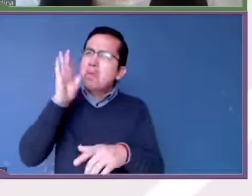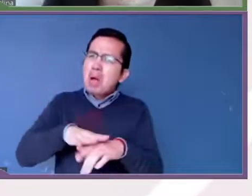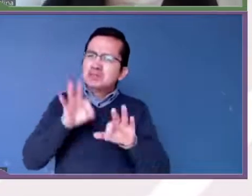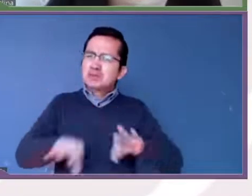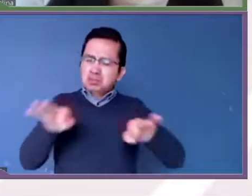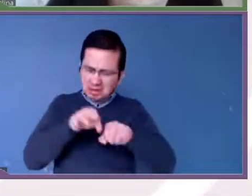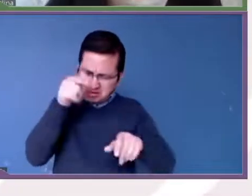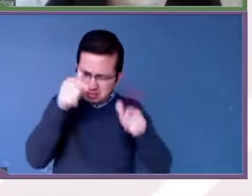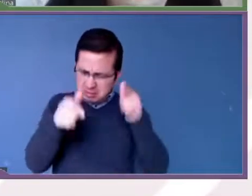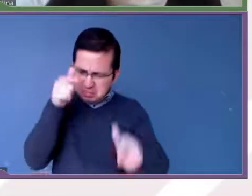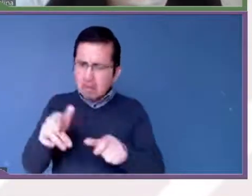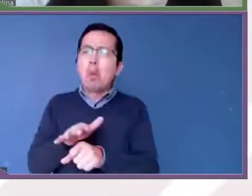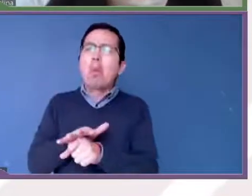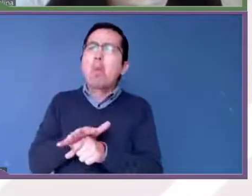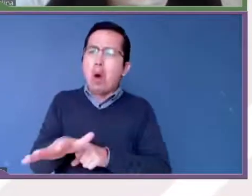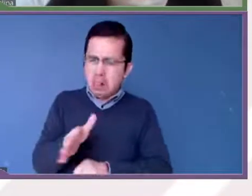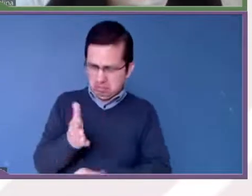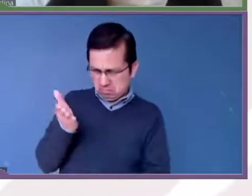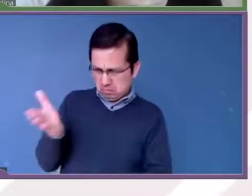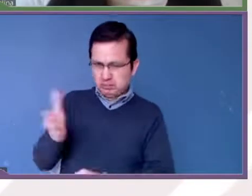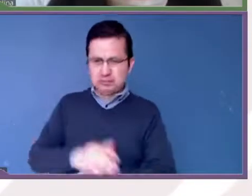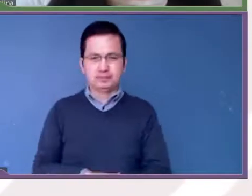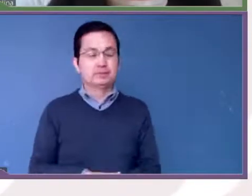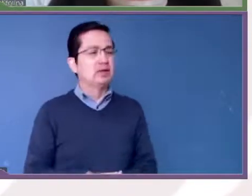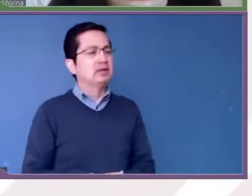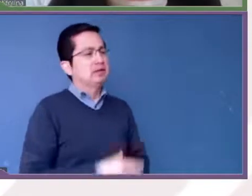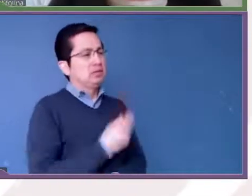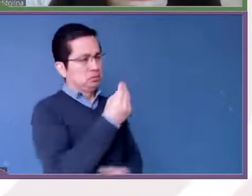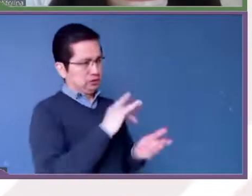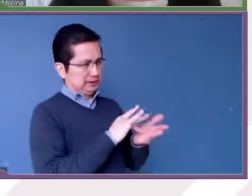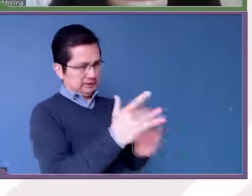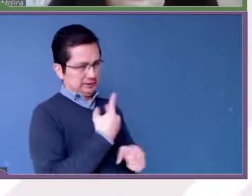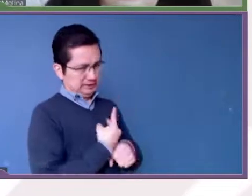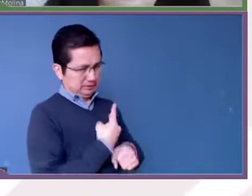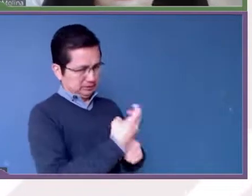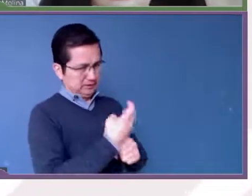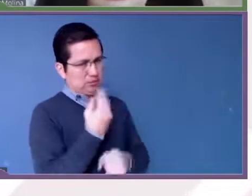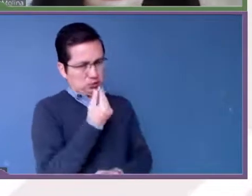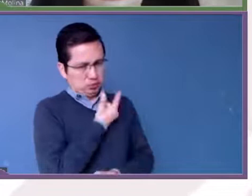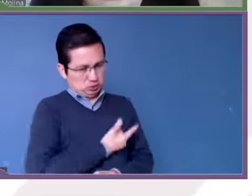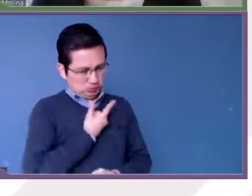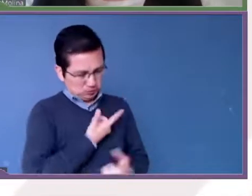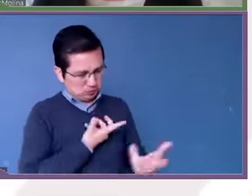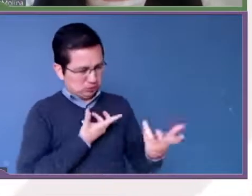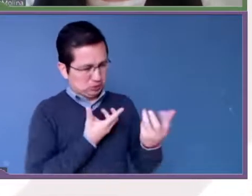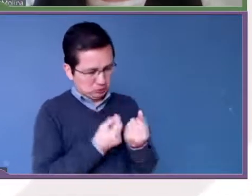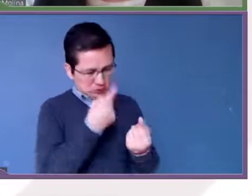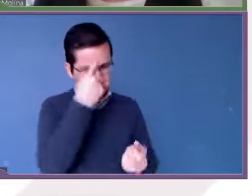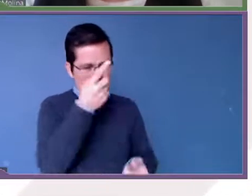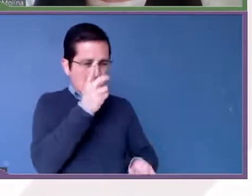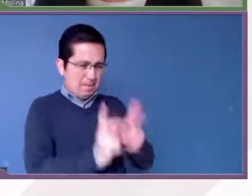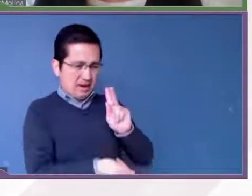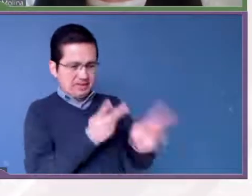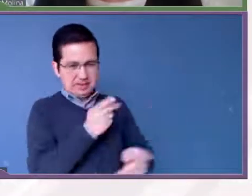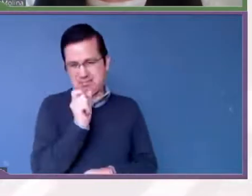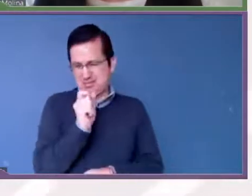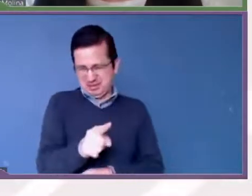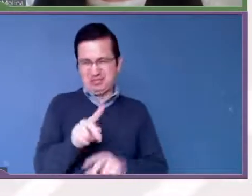Sí, muchas gracias. Bueno, muchas gracias también por la invitación. Qué gusto estar contigo y con Jessica y conversar sobre la encuesta que yo creo